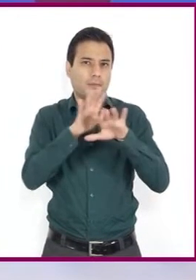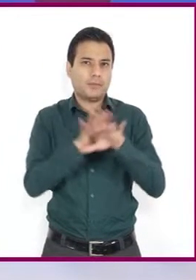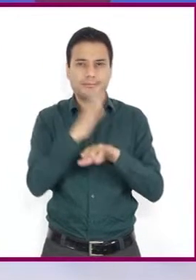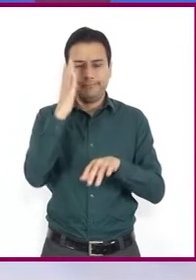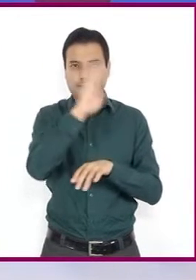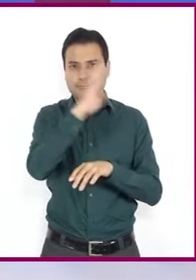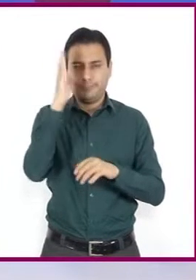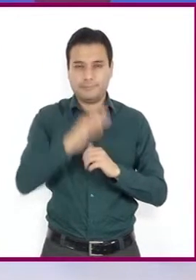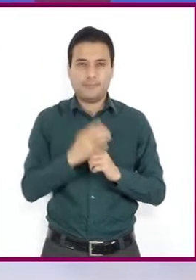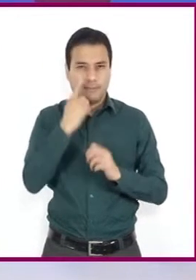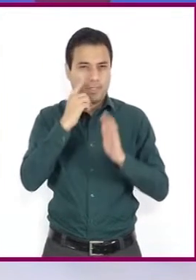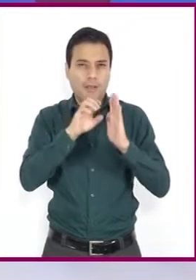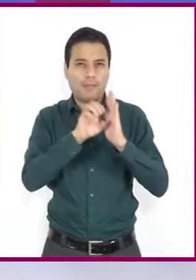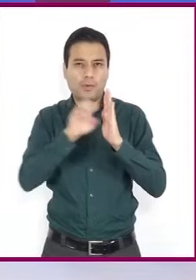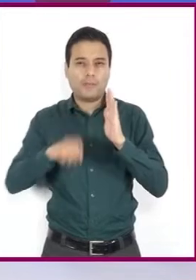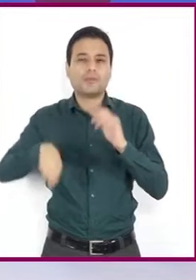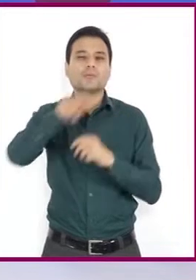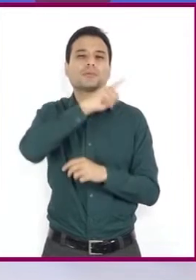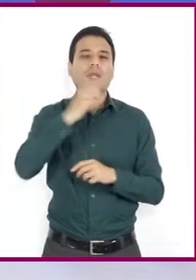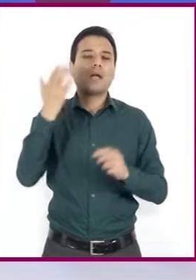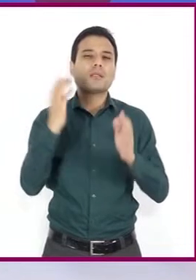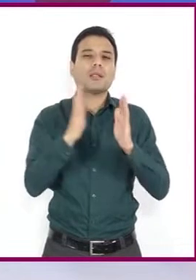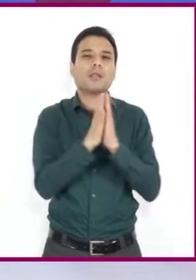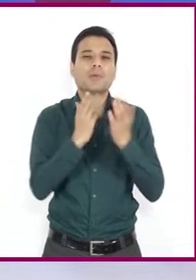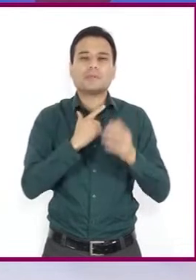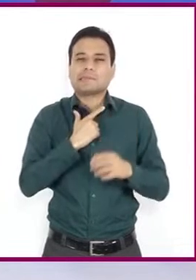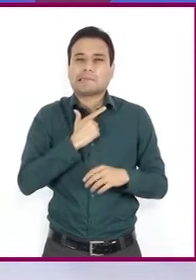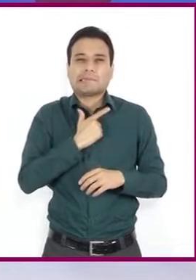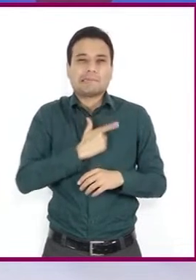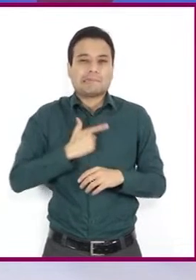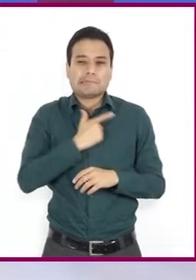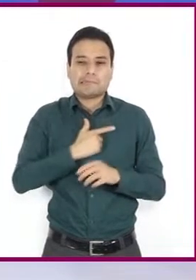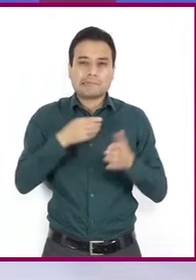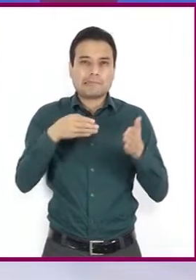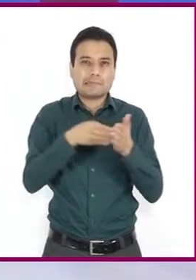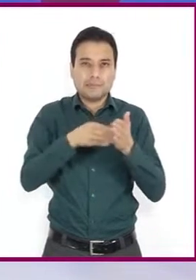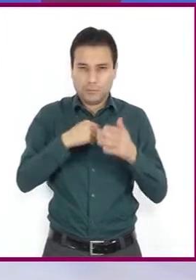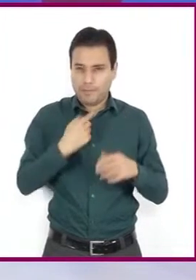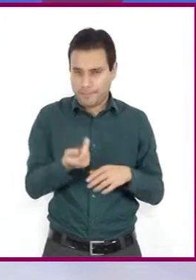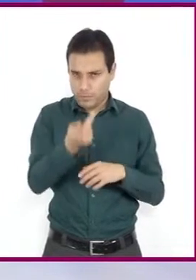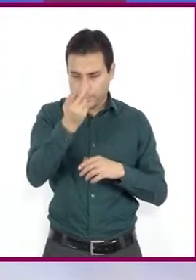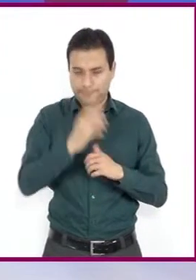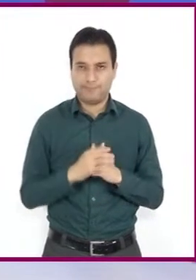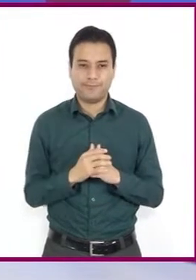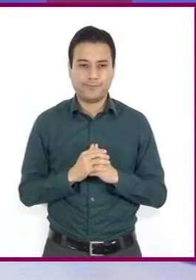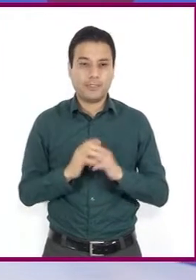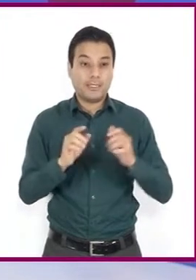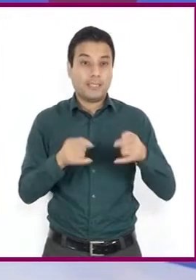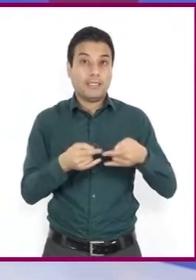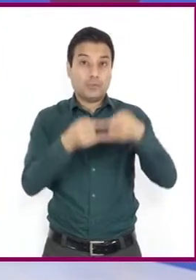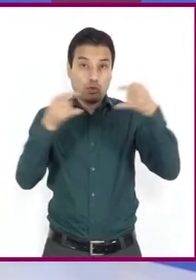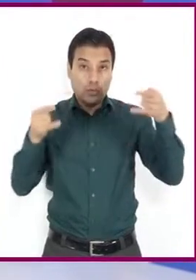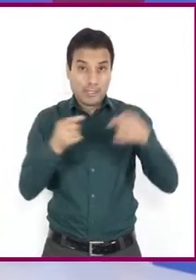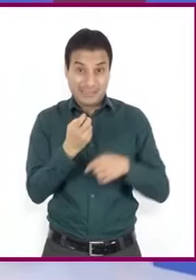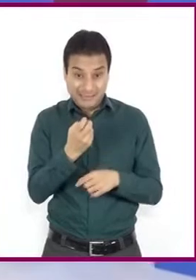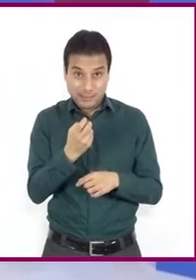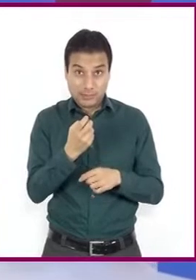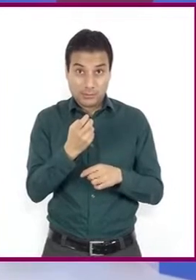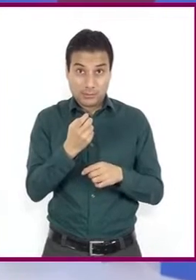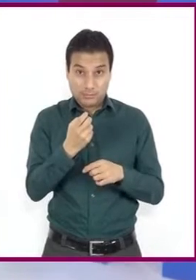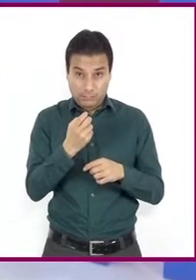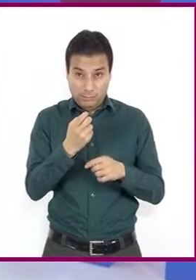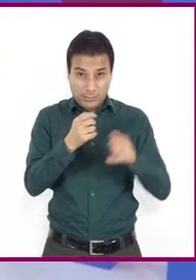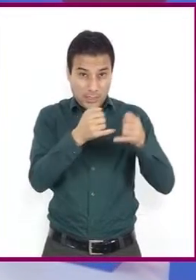Piensen en un texto que les haya gustado mucho y respondan a la siguiente pregunta. ¿La historia estaba narrada de forma